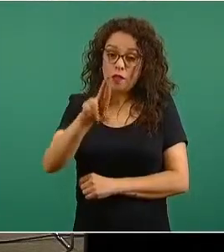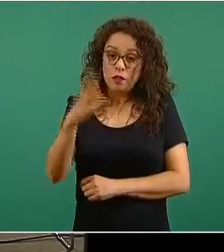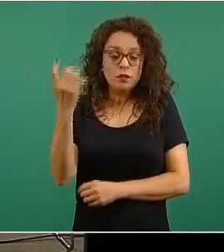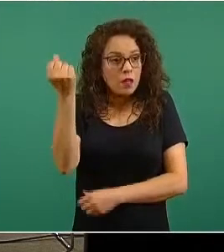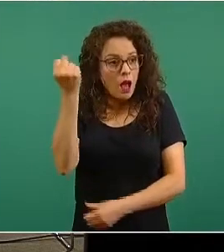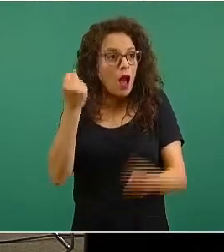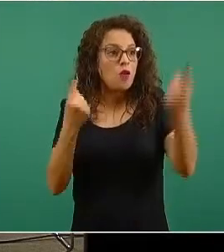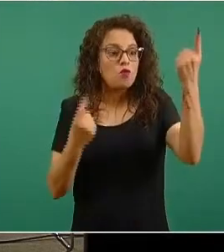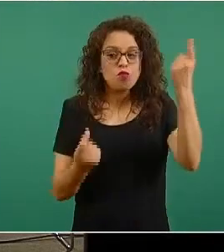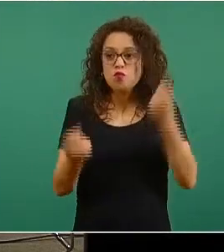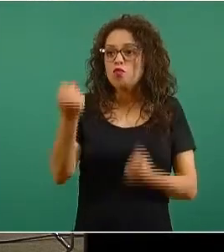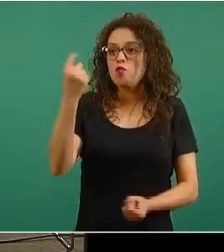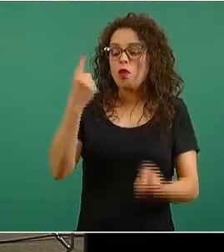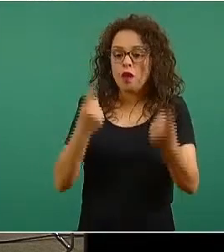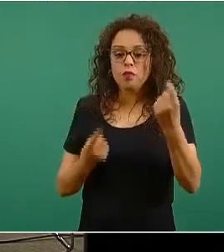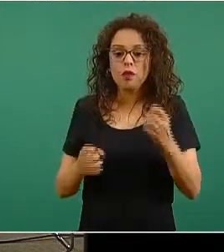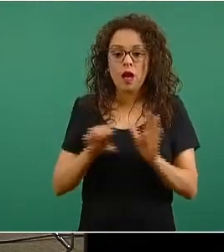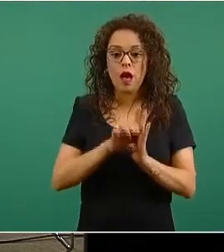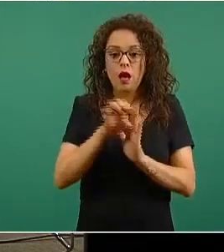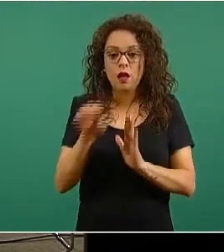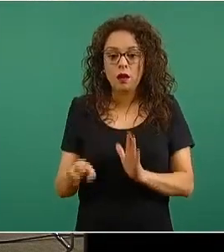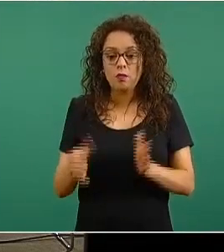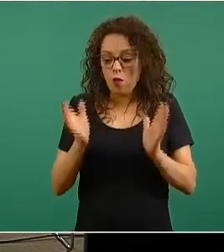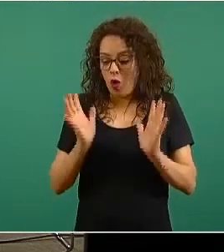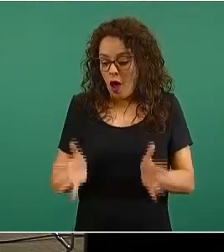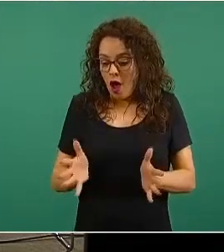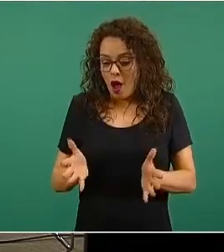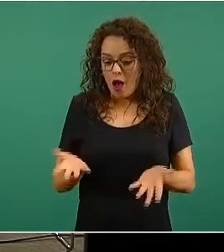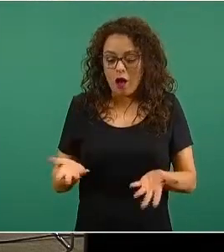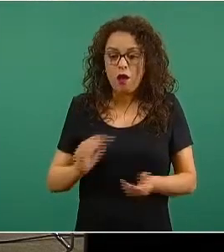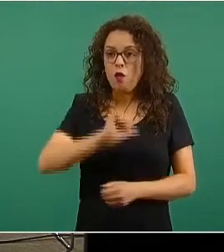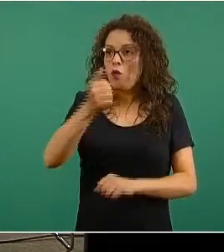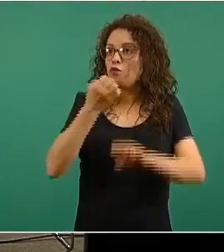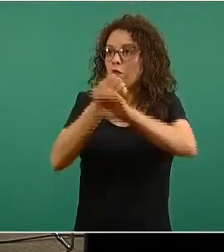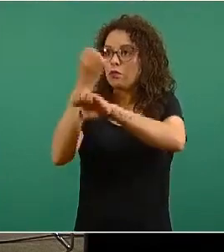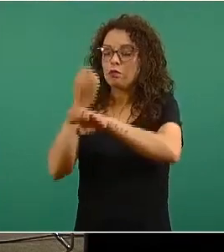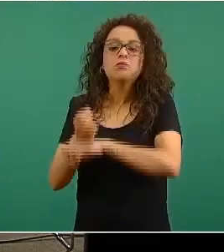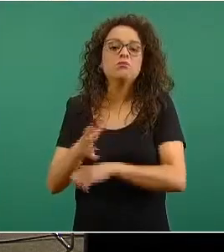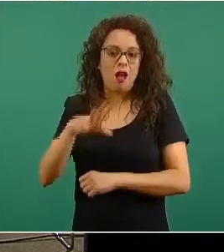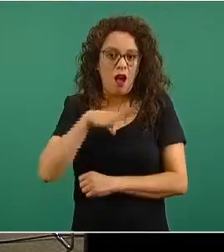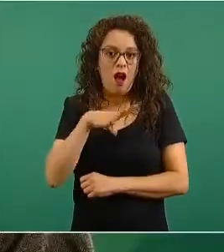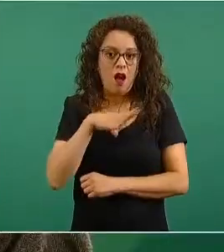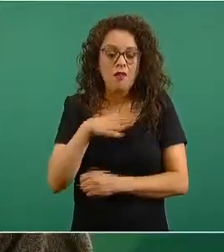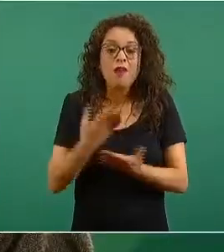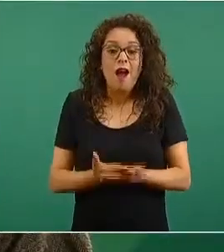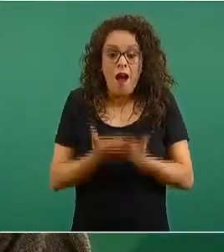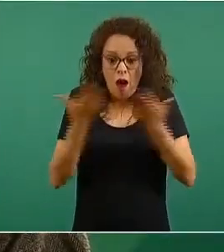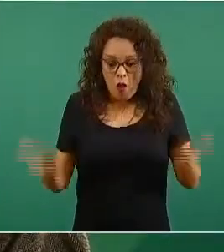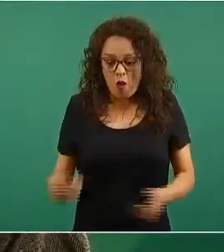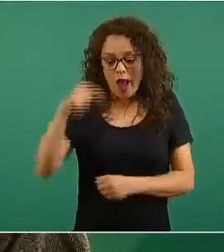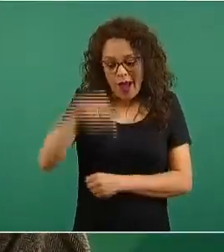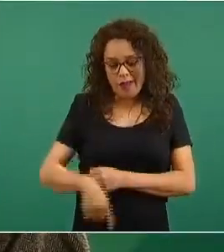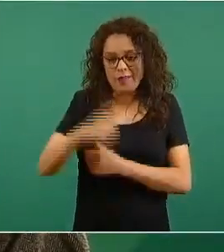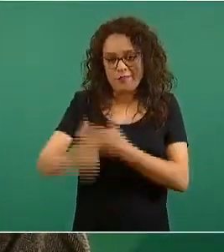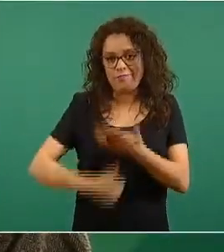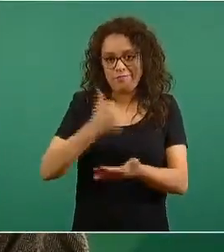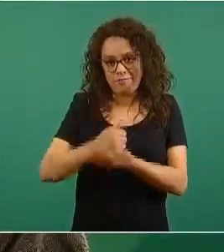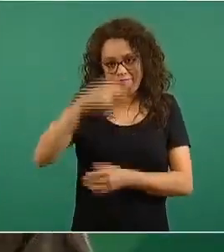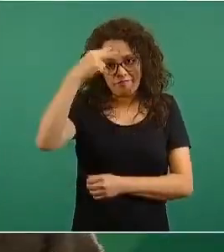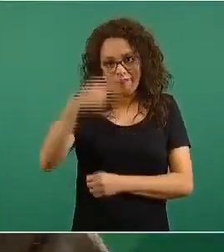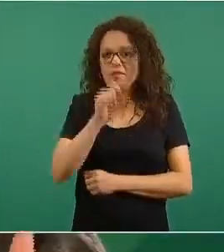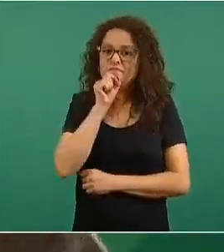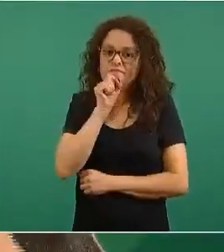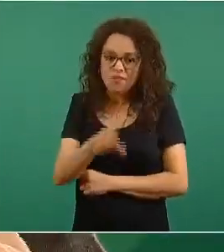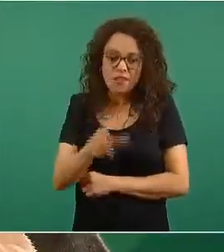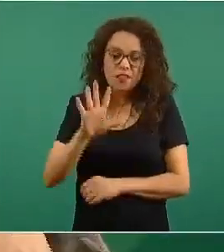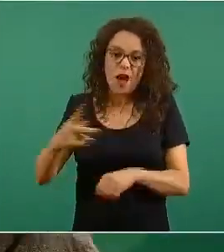algunos momentos, como ocurrió ya en otras entidades federativas, ahora está ocurriendo en el Valle de México. Pero